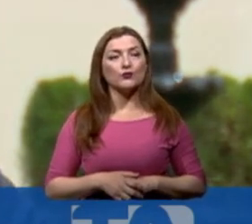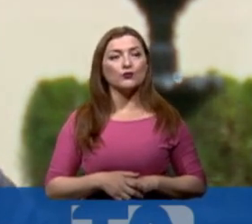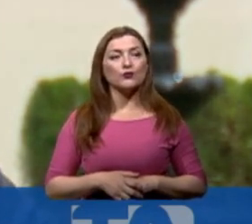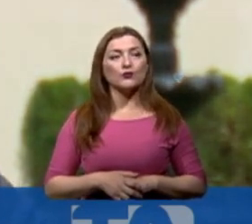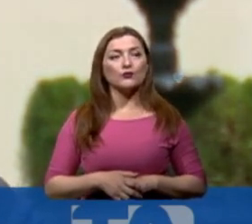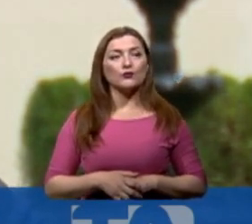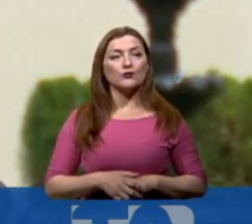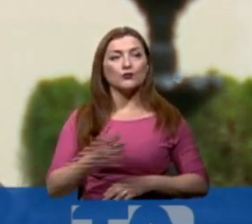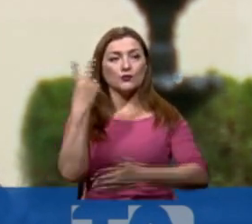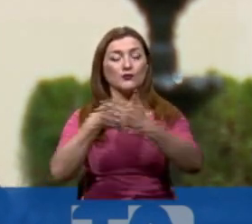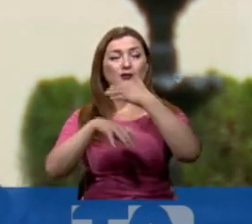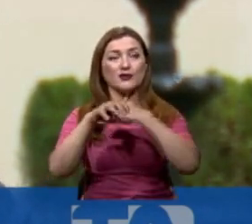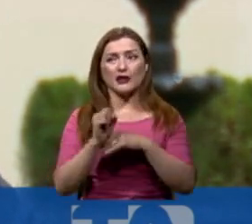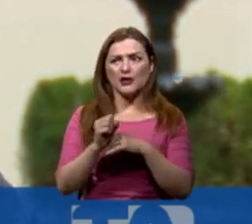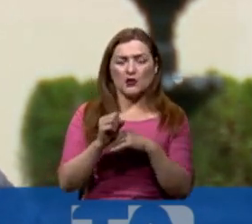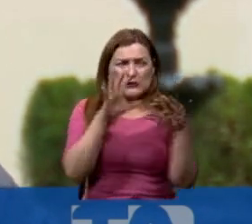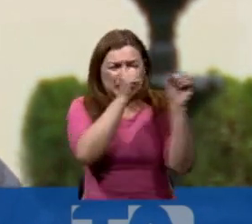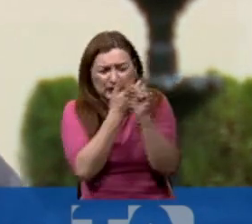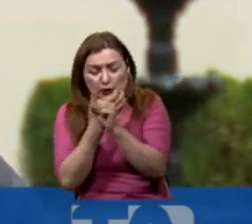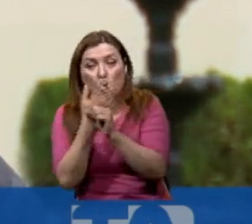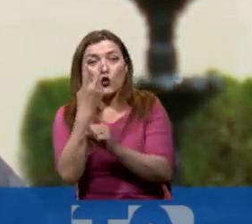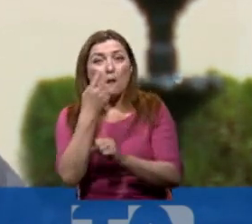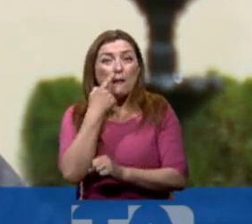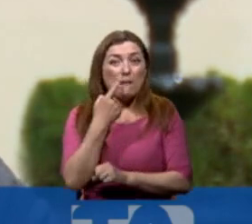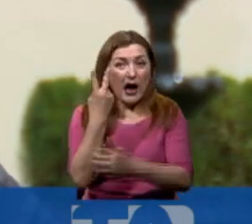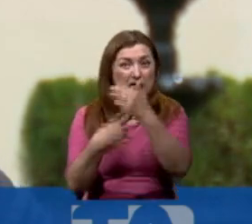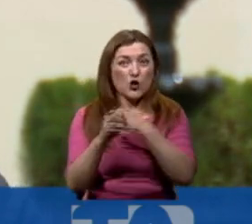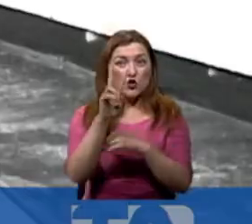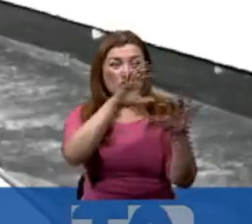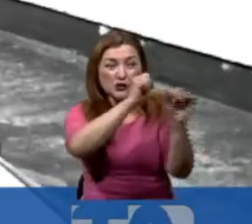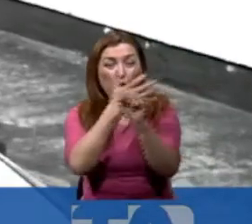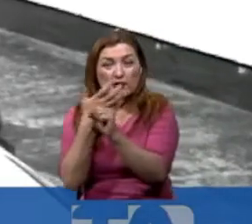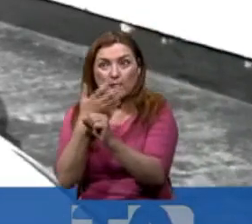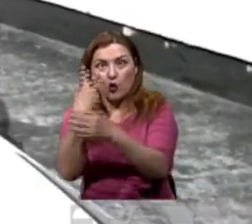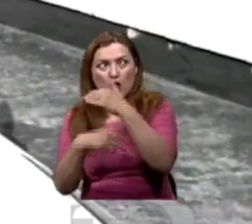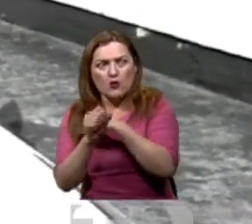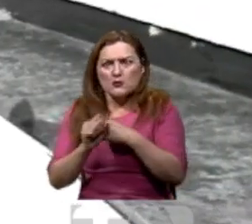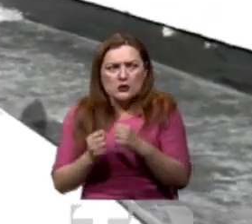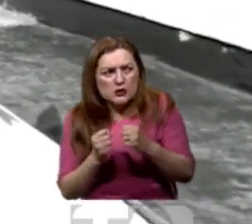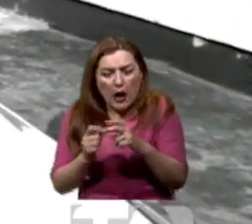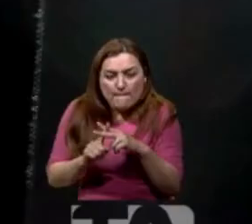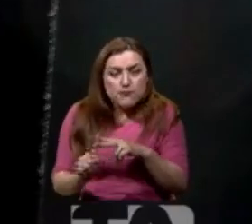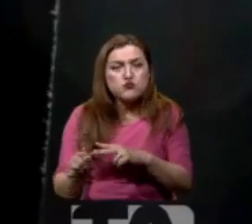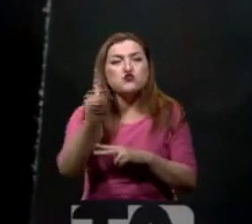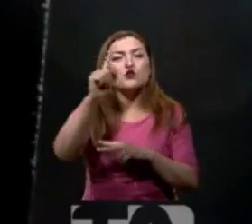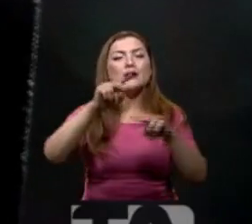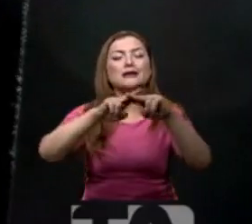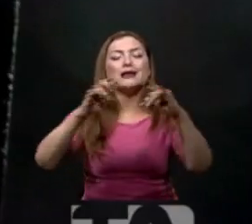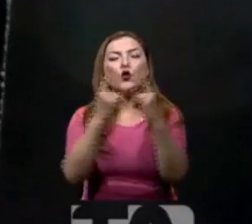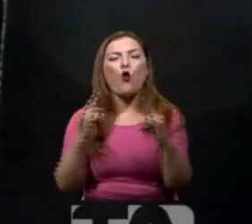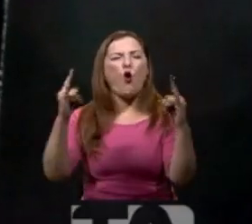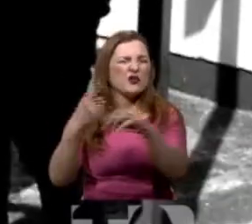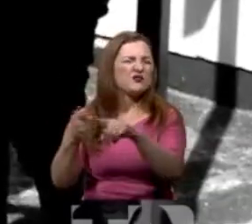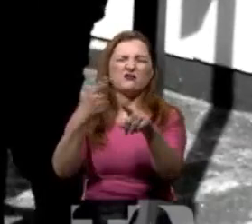él, mediante sus hazañas, pudo salir del vehículo y alertar a la Policía Nacional. La víctima prestaba servicio de taxi mediante